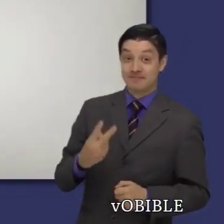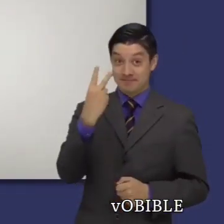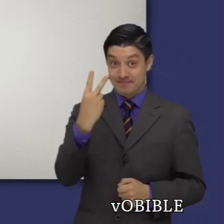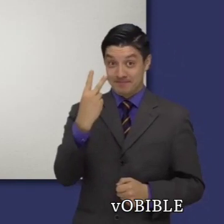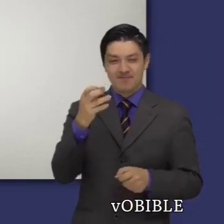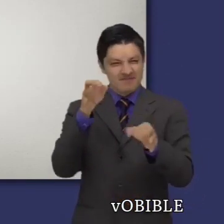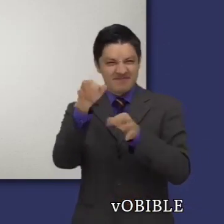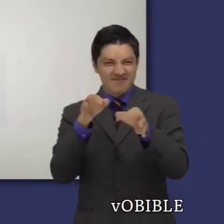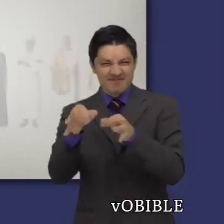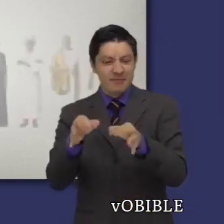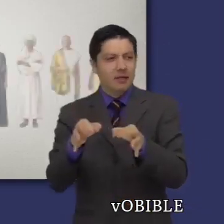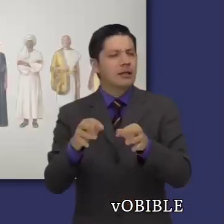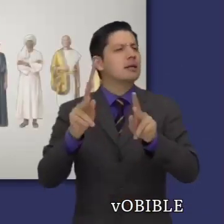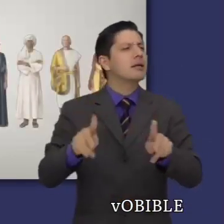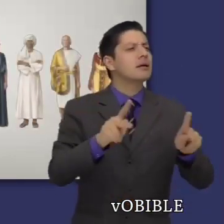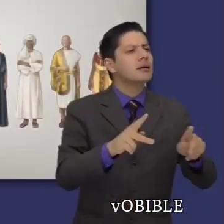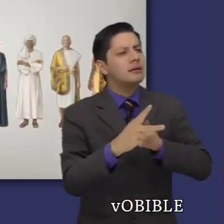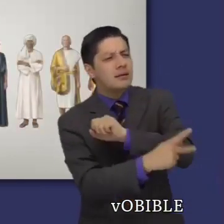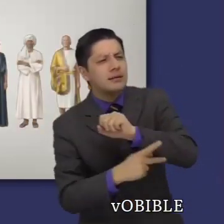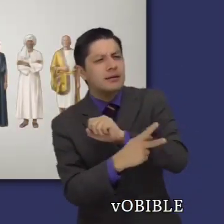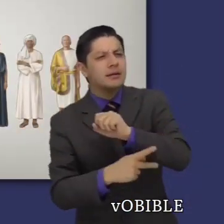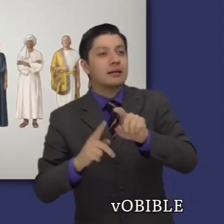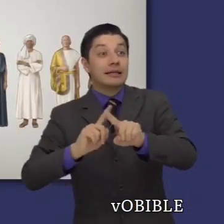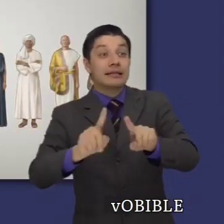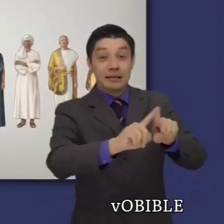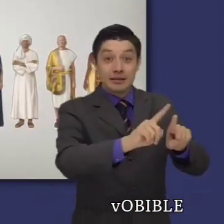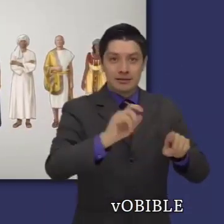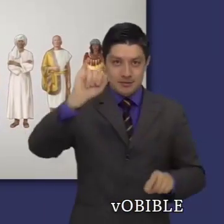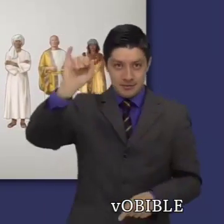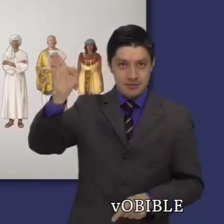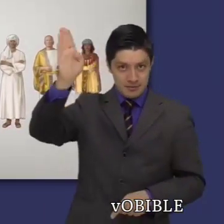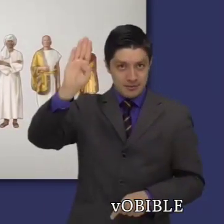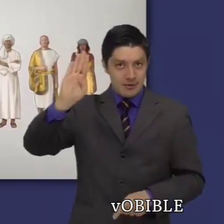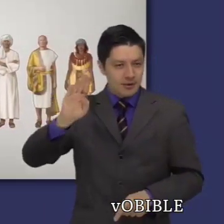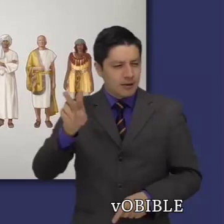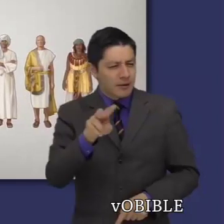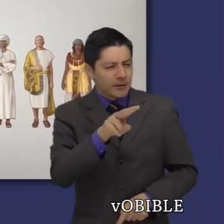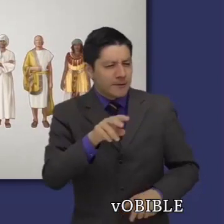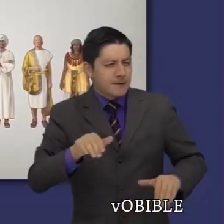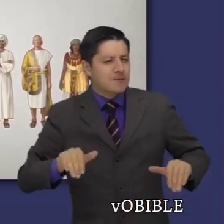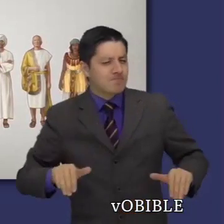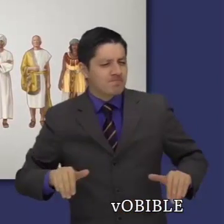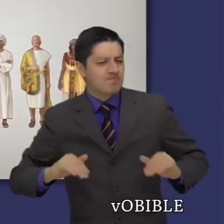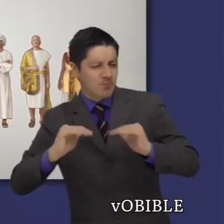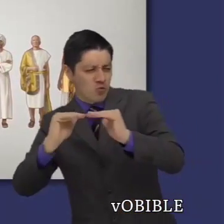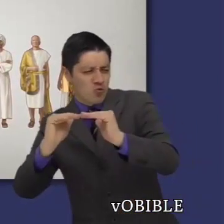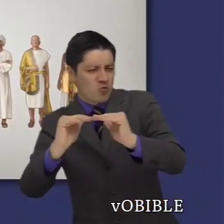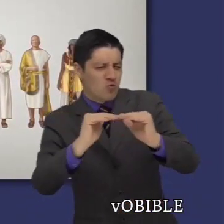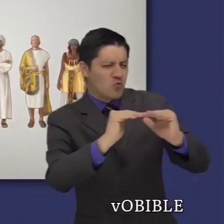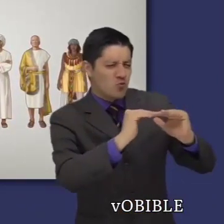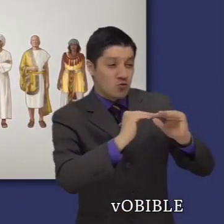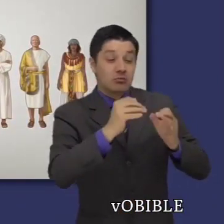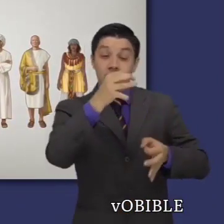En el capítulo 2, Pablo destaca la imparcialidad de Dios. Tanto los judíos como los gentiles serán juzgados